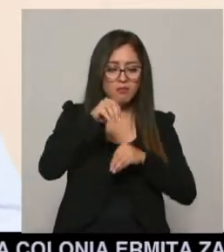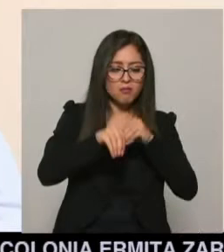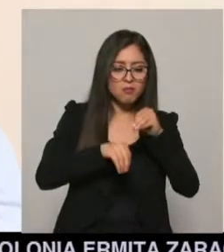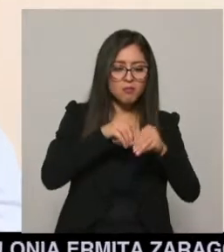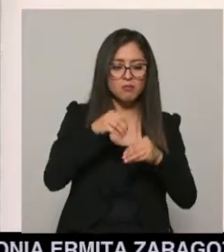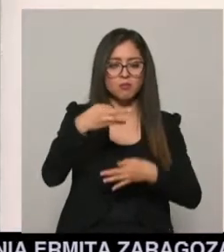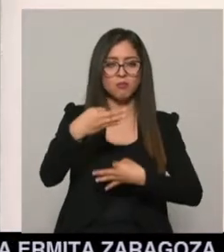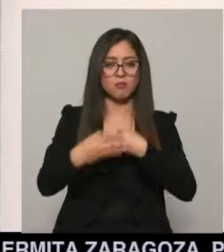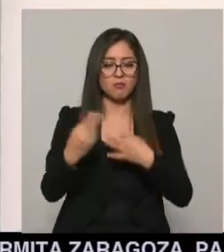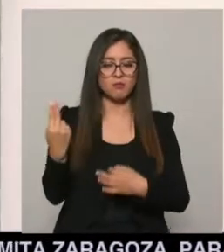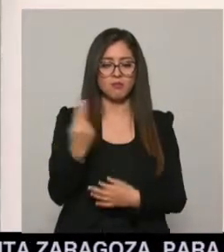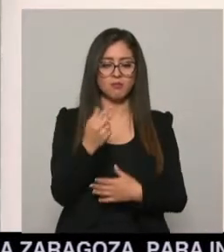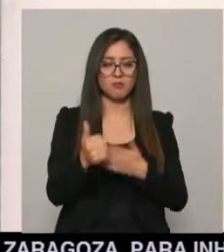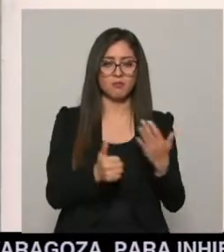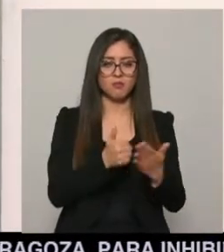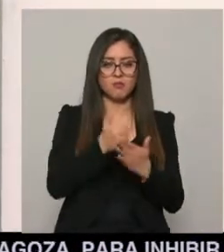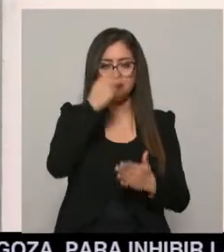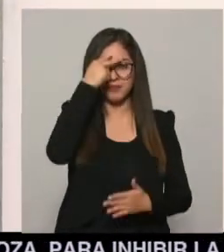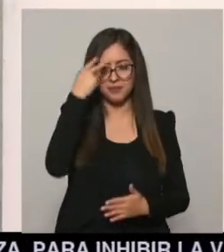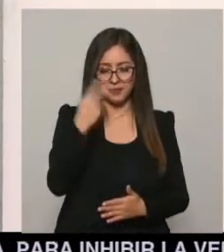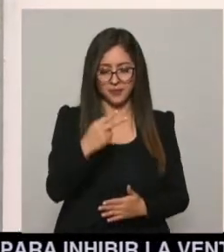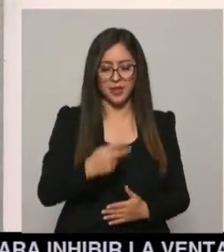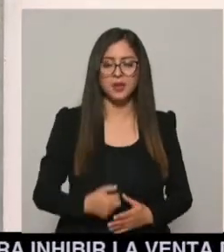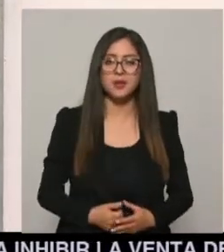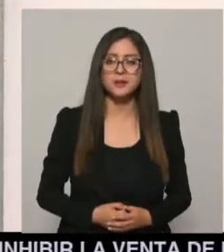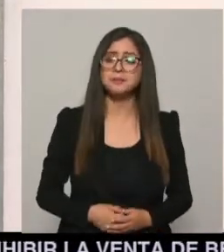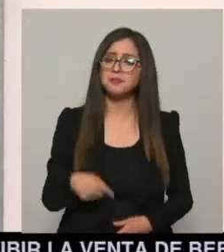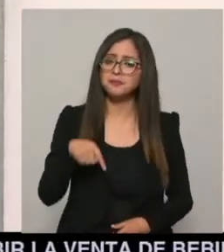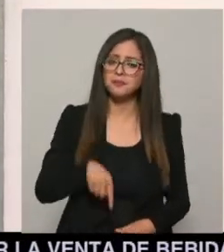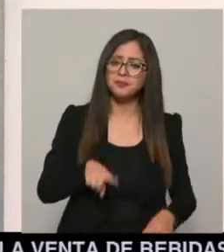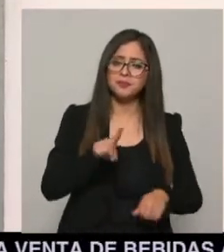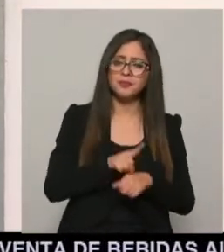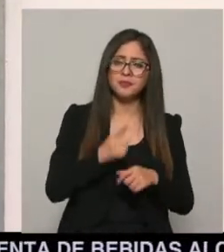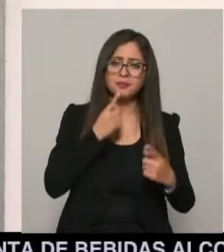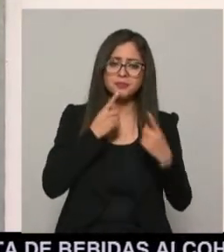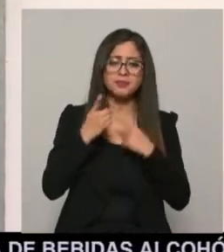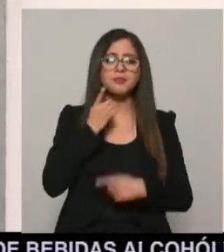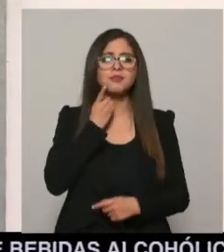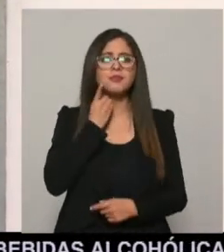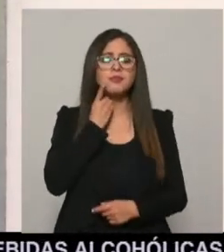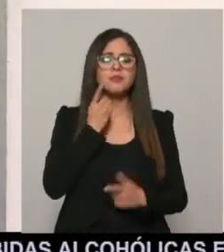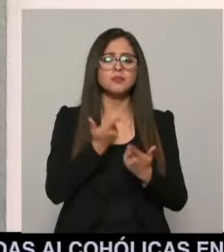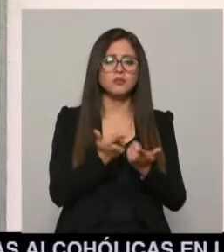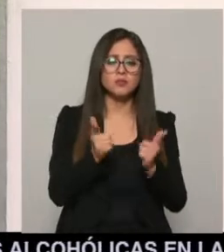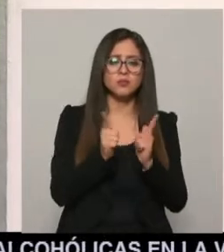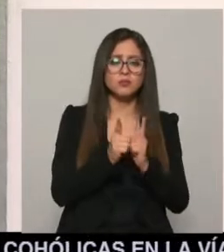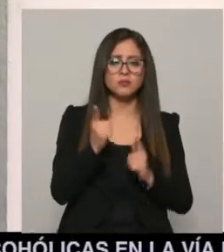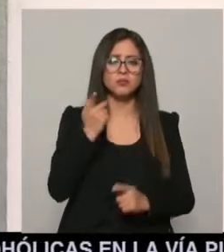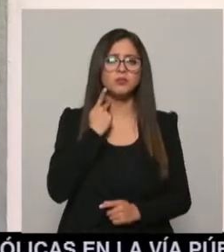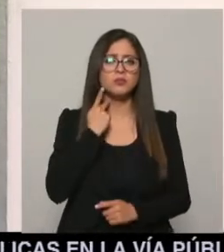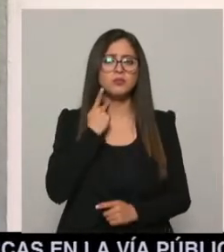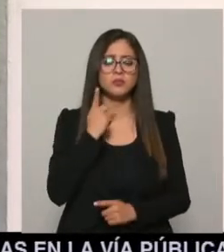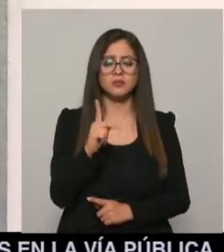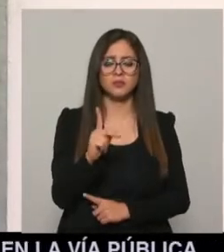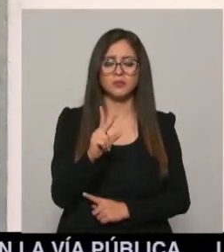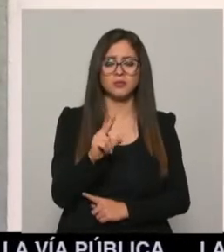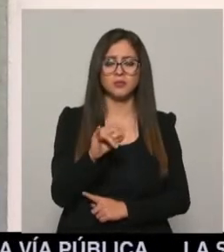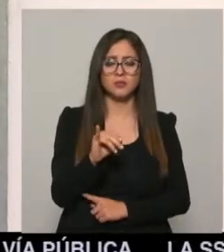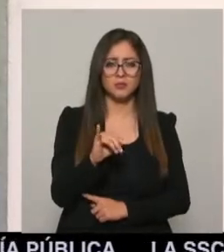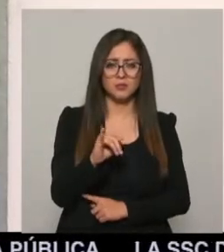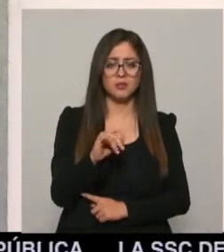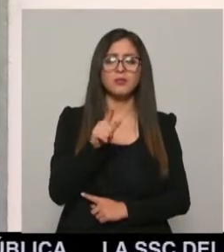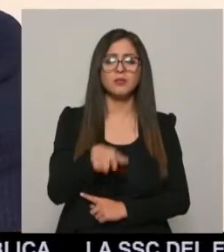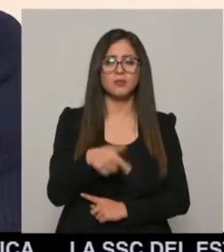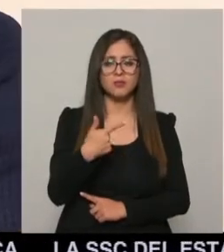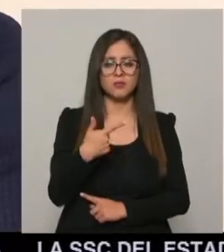ciudad. Claro que sí, y también nos acompaña en esta mesa de debate el diputado por el Partido Revolucionario Institucional, Guillermo